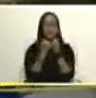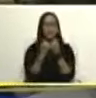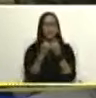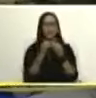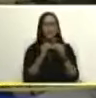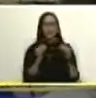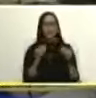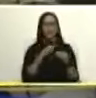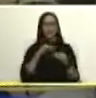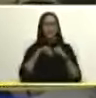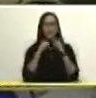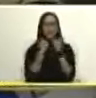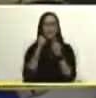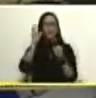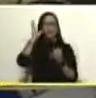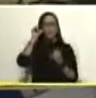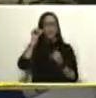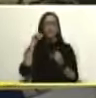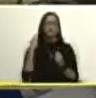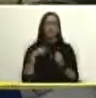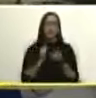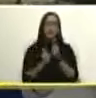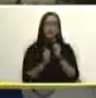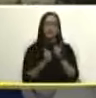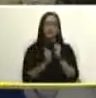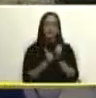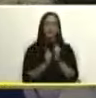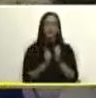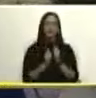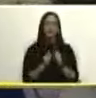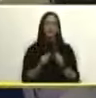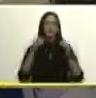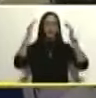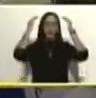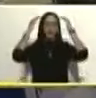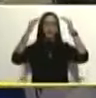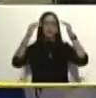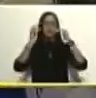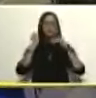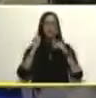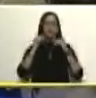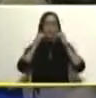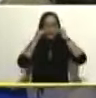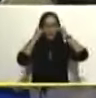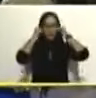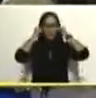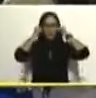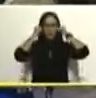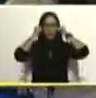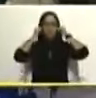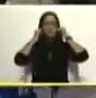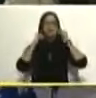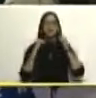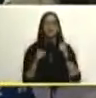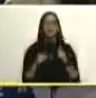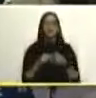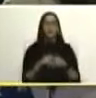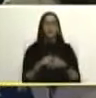salas de baño, tenemos la cancha, el techo también fue, en pase